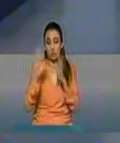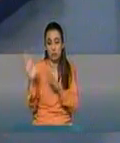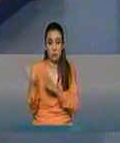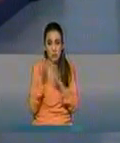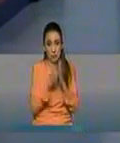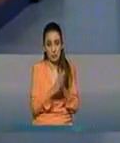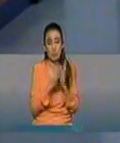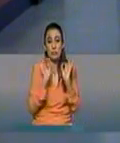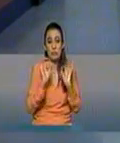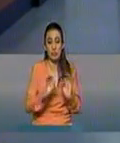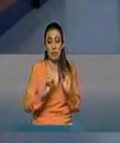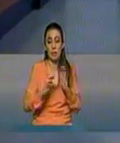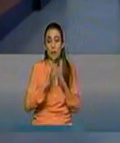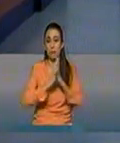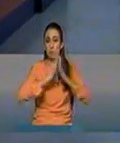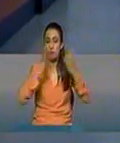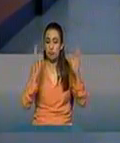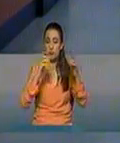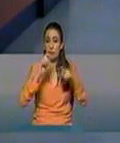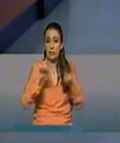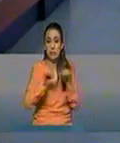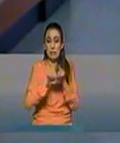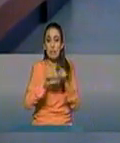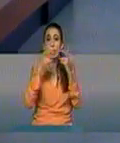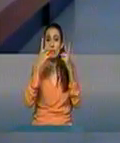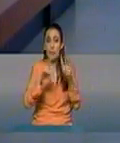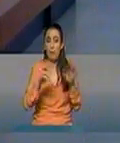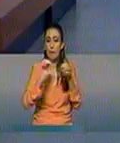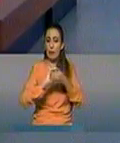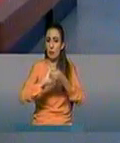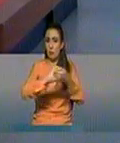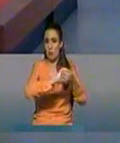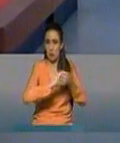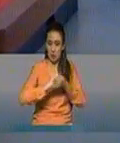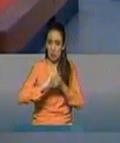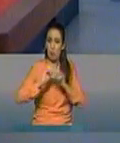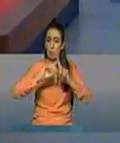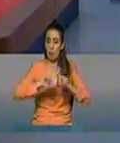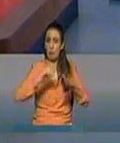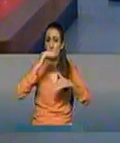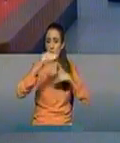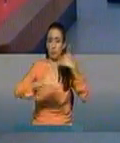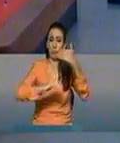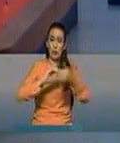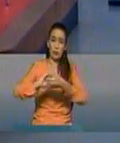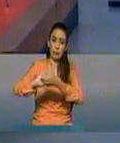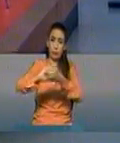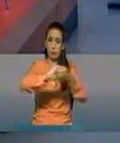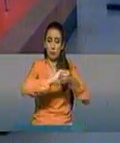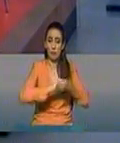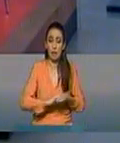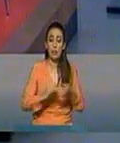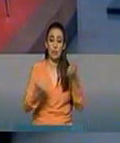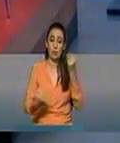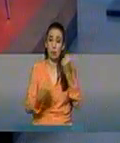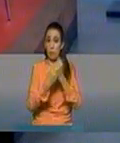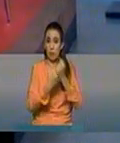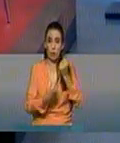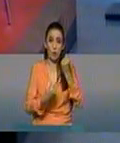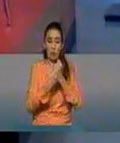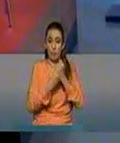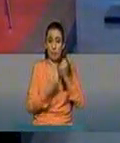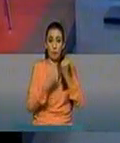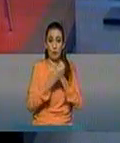es, creo que, bastante unido. Faltará mucho por hacer, pero es muy unido. Y nos apoyamos en eso entre